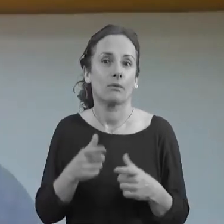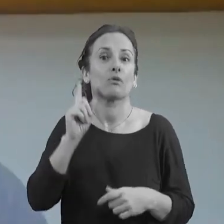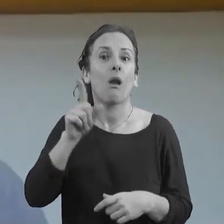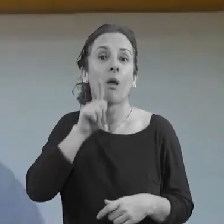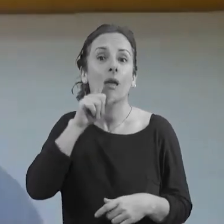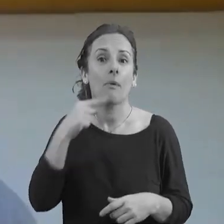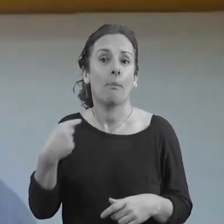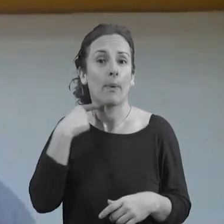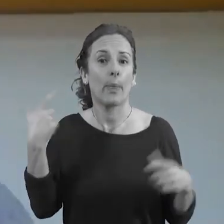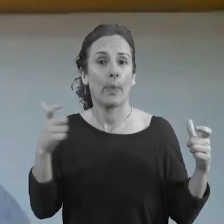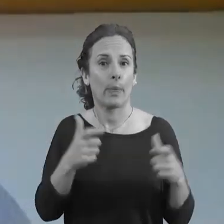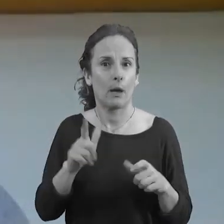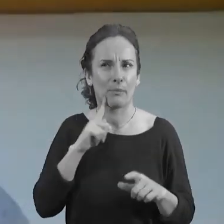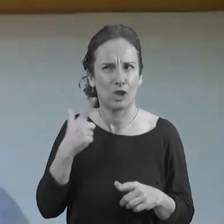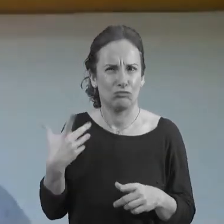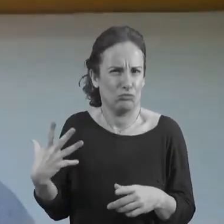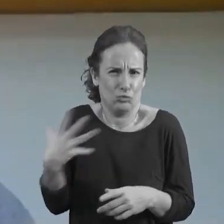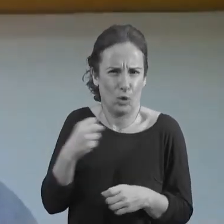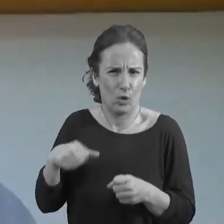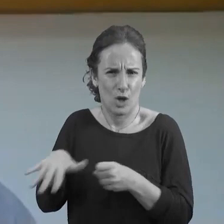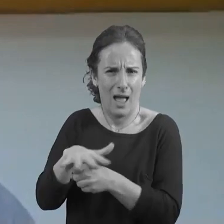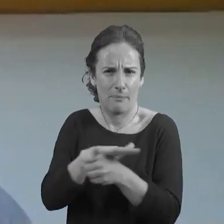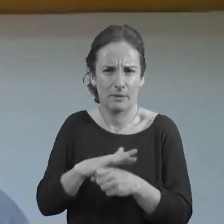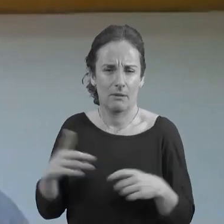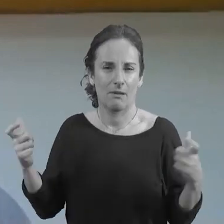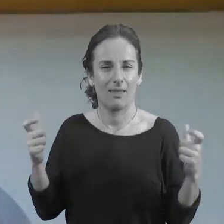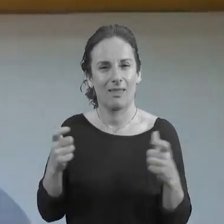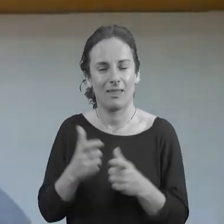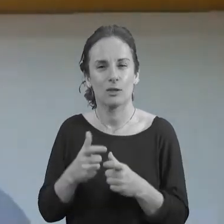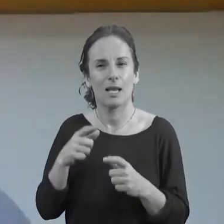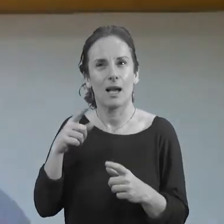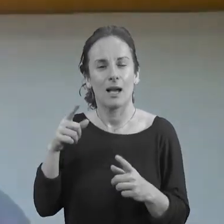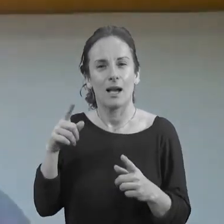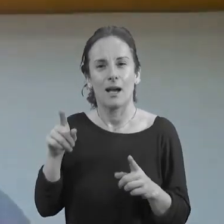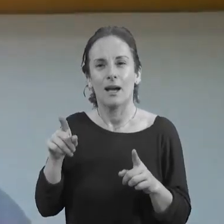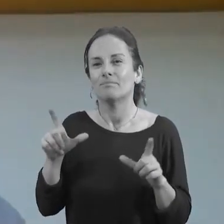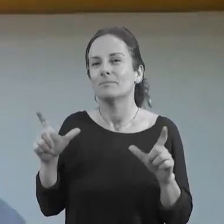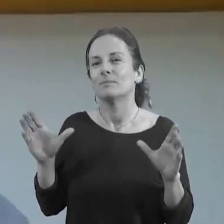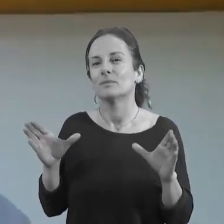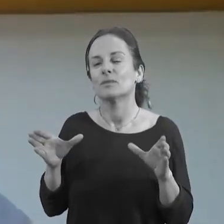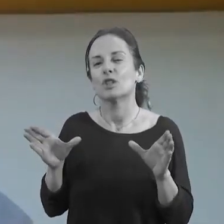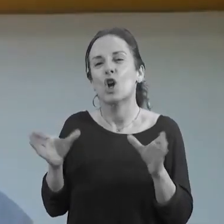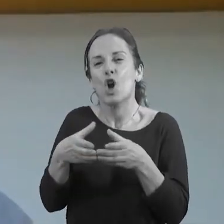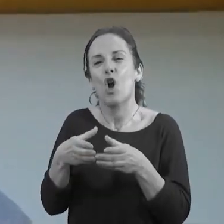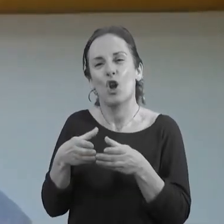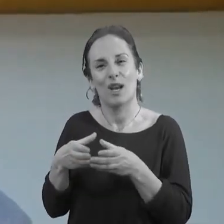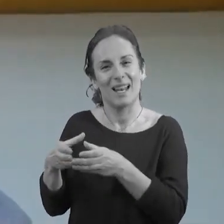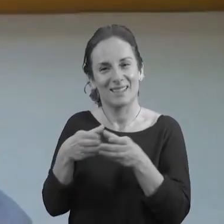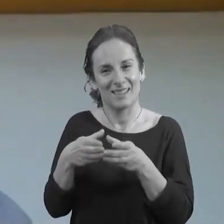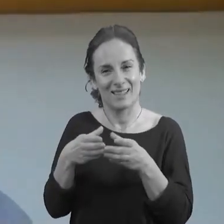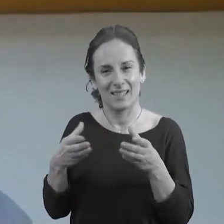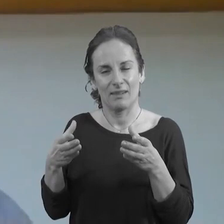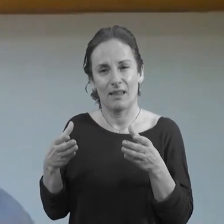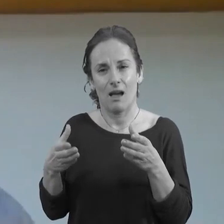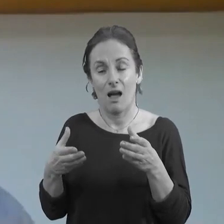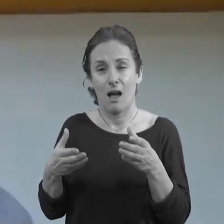lésbico, sino yo pienso que en todos los ámbitos, en muchísimos ámbitos. Y que, por lo tanto, ojalá esta pandemia